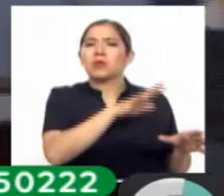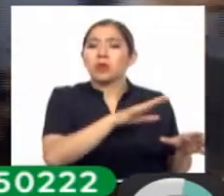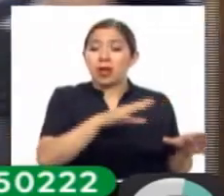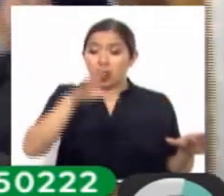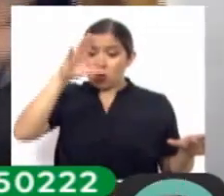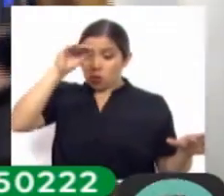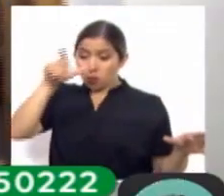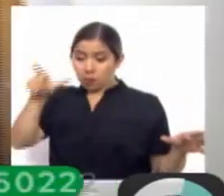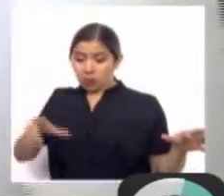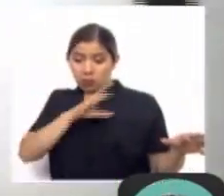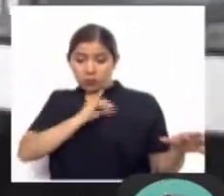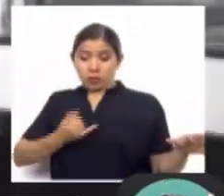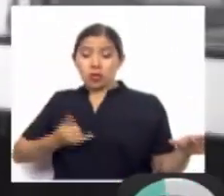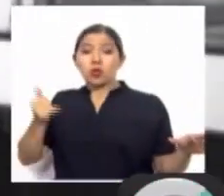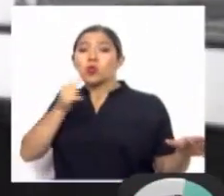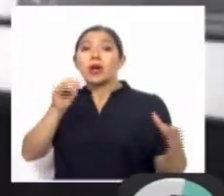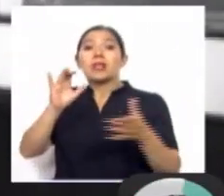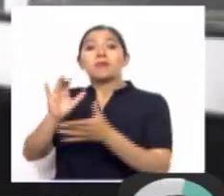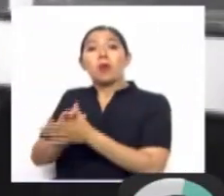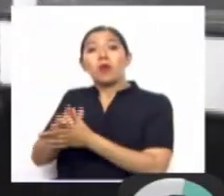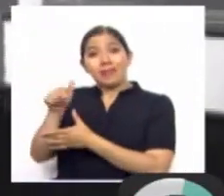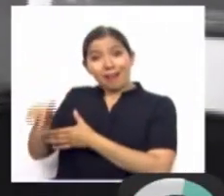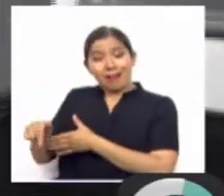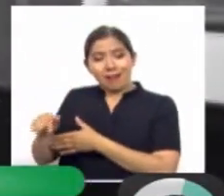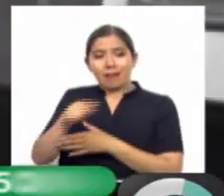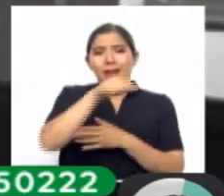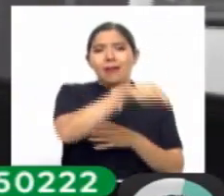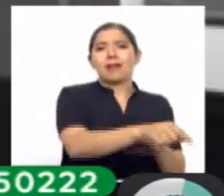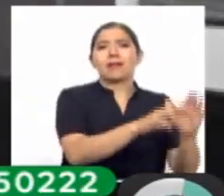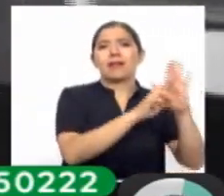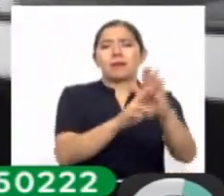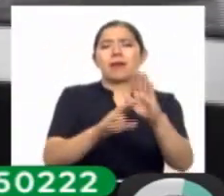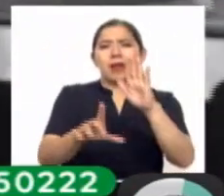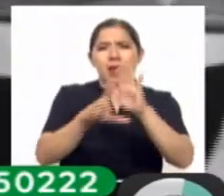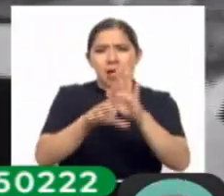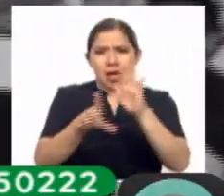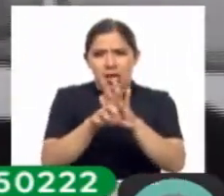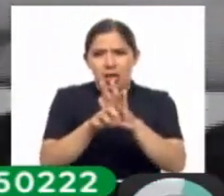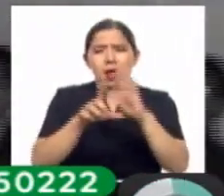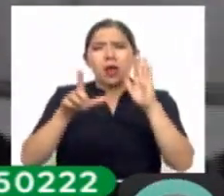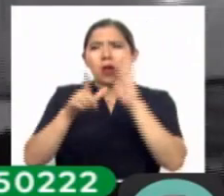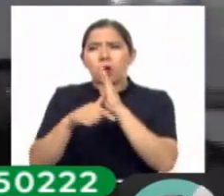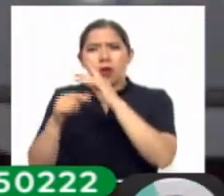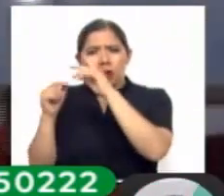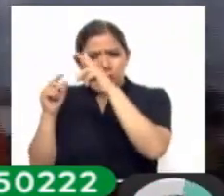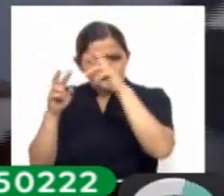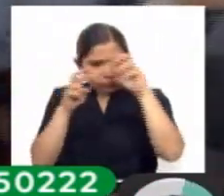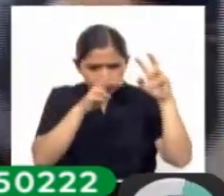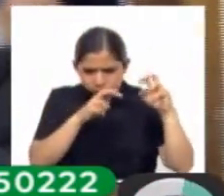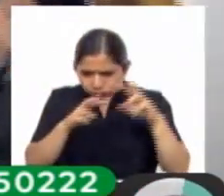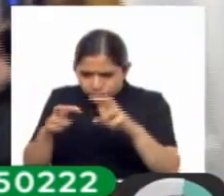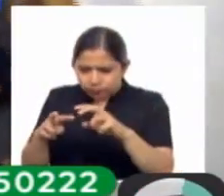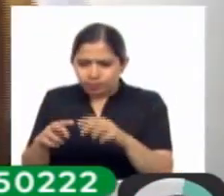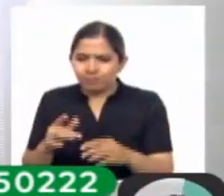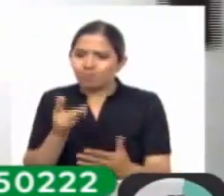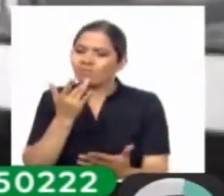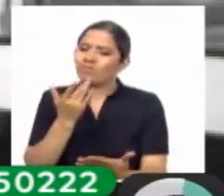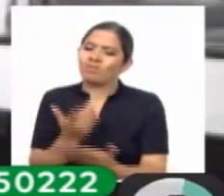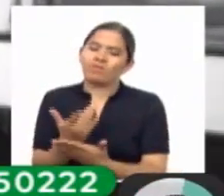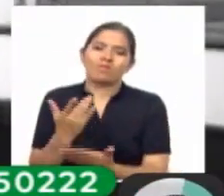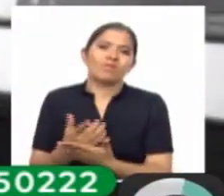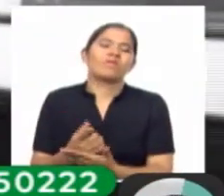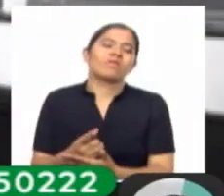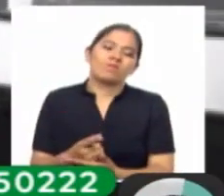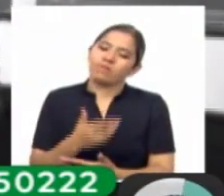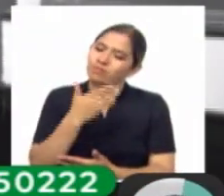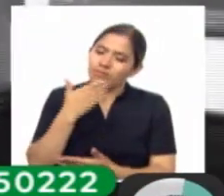legal. Luego de prestar su declaración informativa ante el Ministerio Público, se encontraron los suficientes elementos de convicción que hicieron tomar esa determinación,